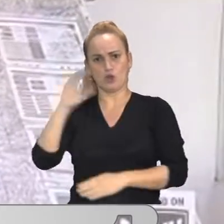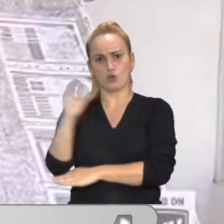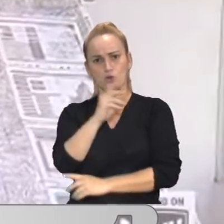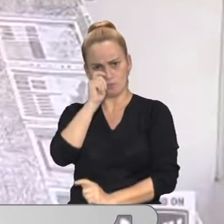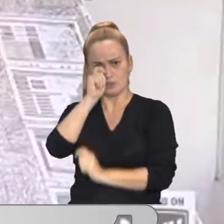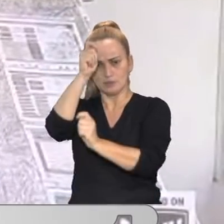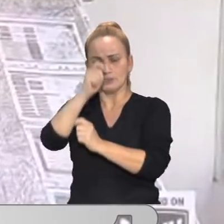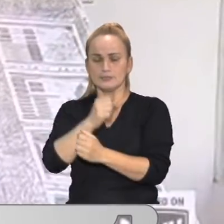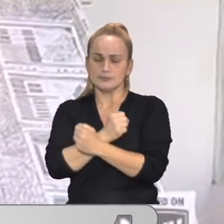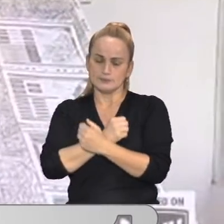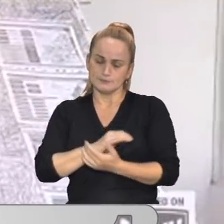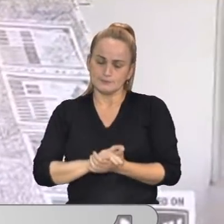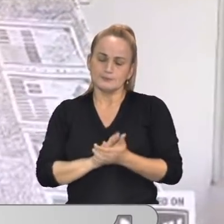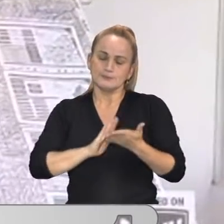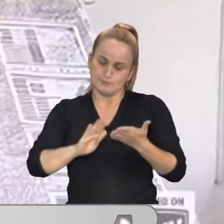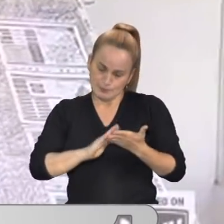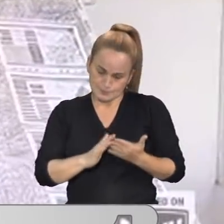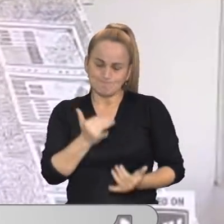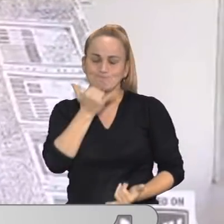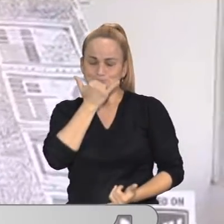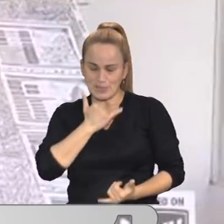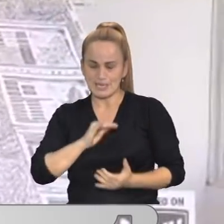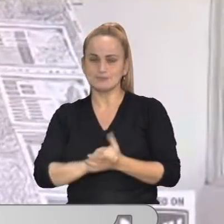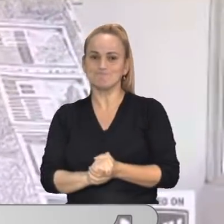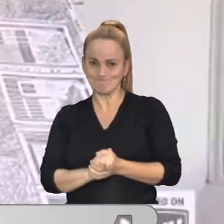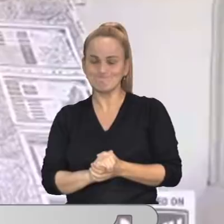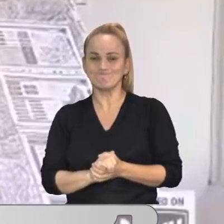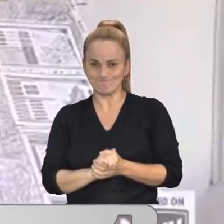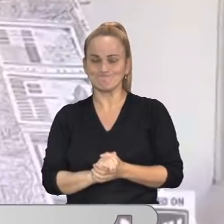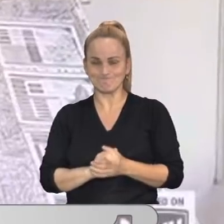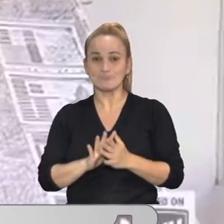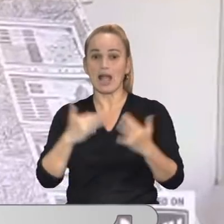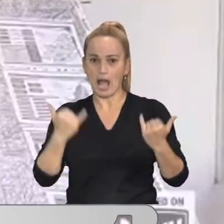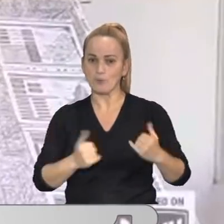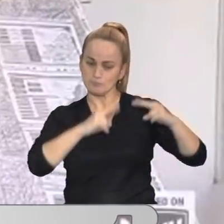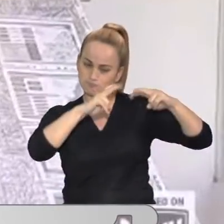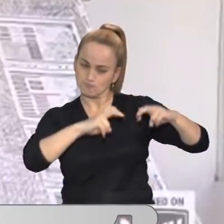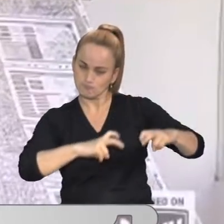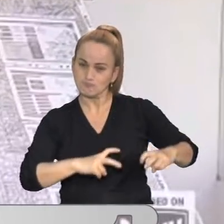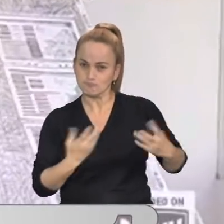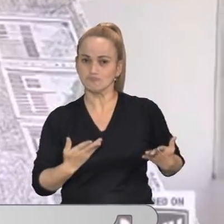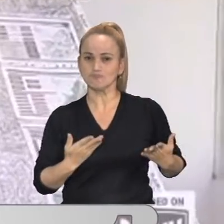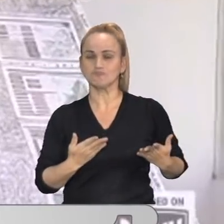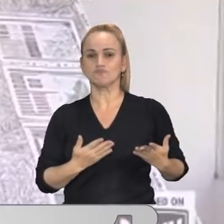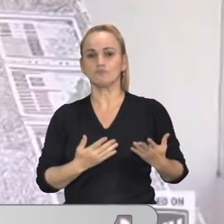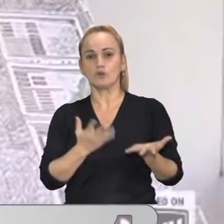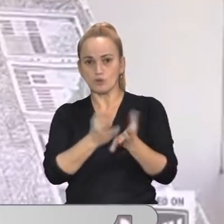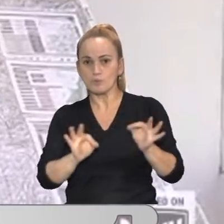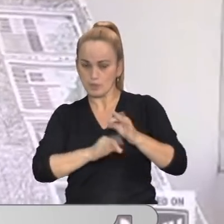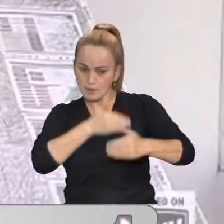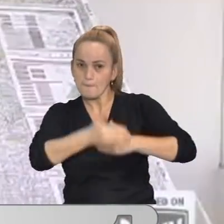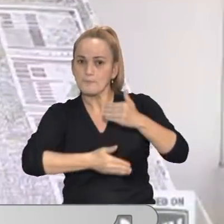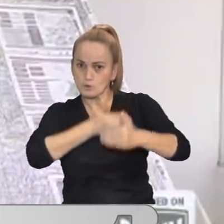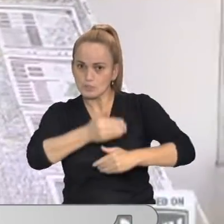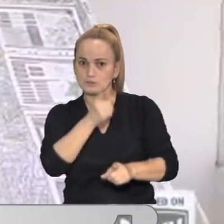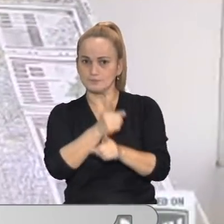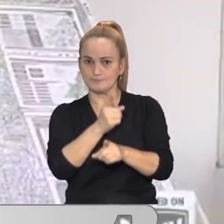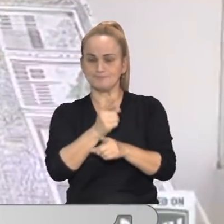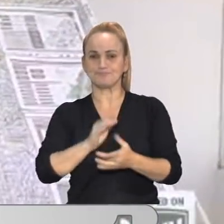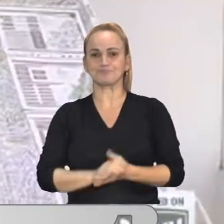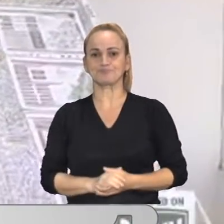nuestras sentidas excusas. De manera preliminar, se está estableciendo la efectividad y oportunidad de los procedimientos